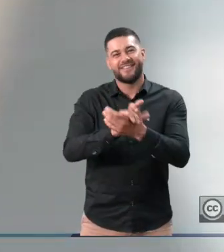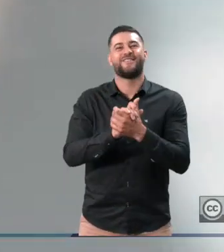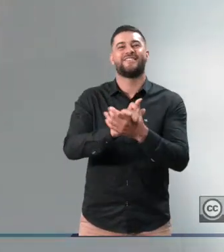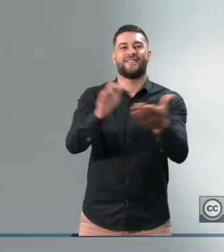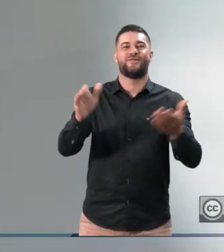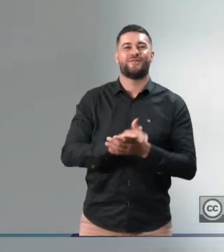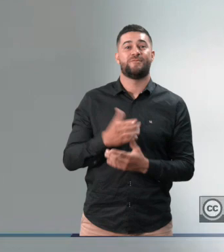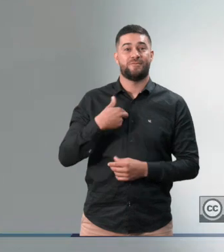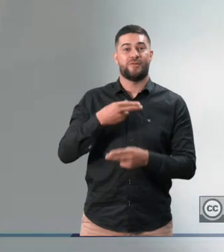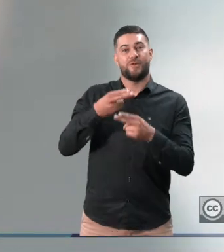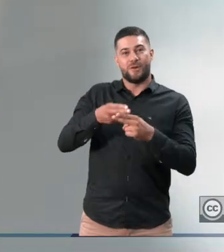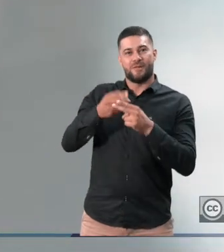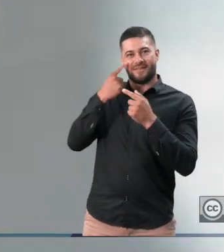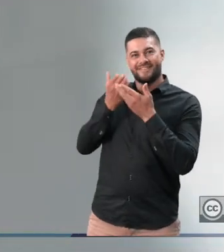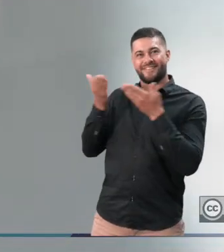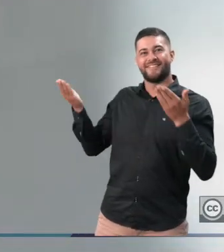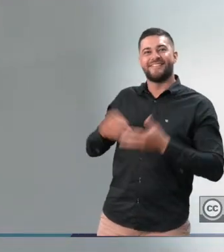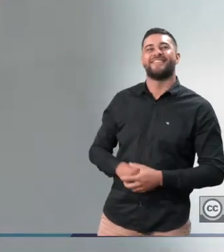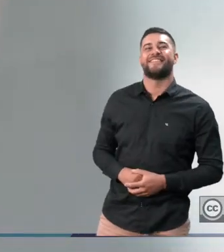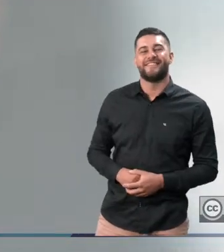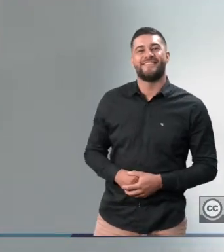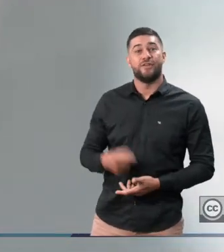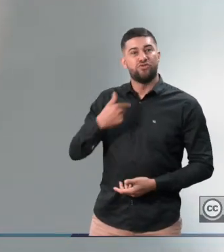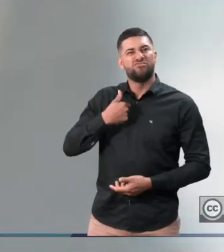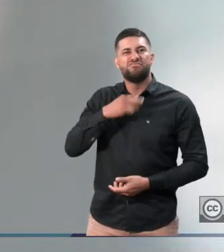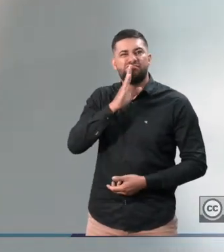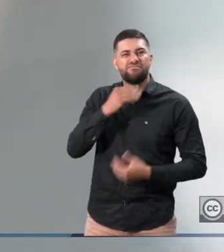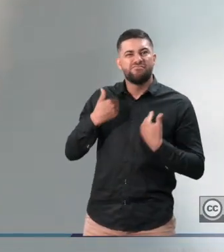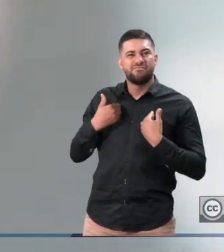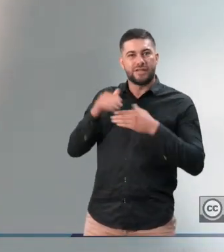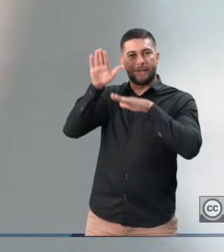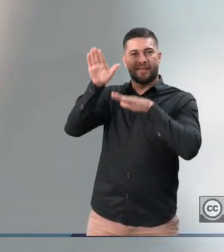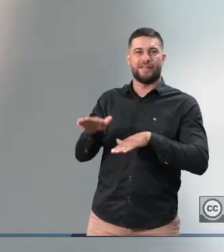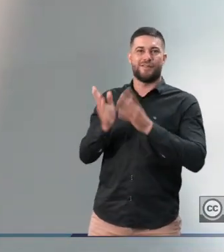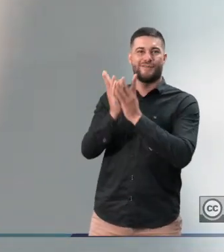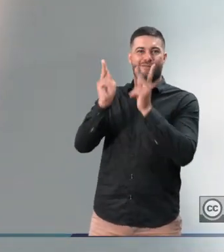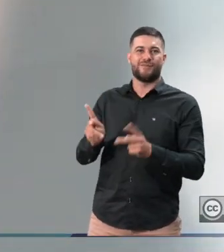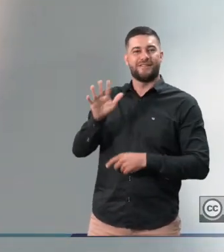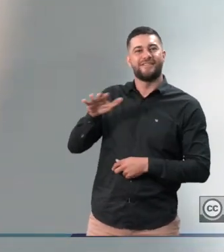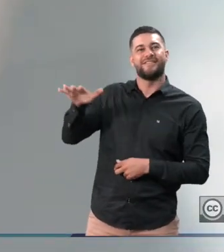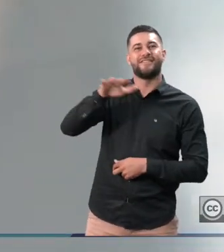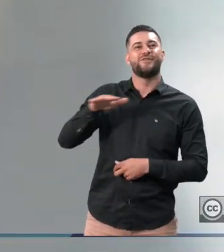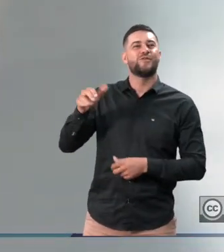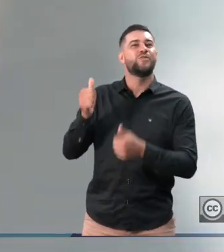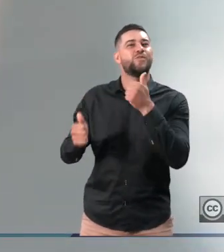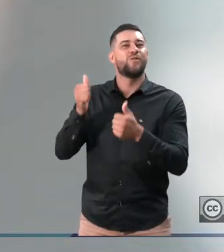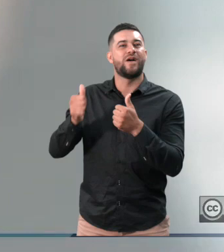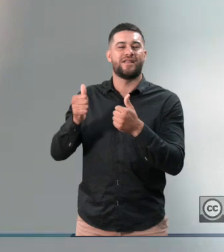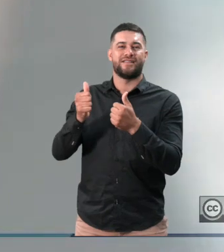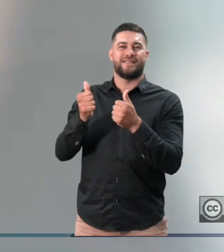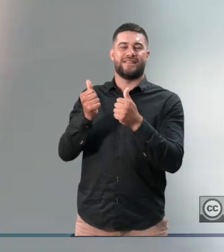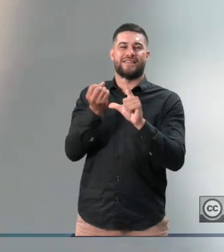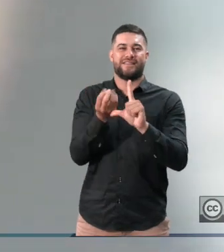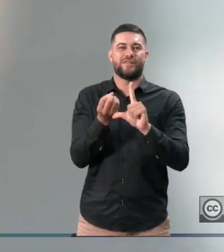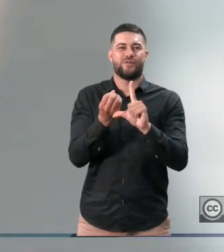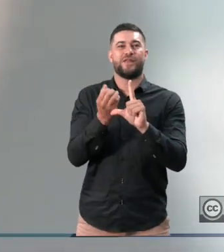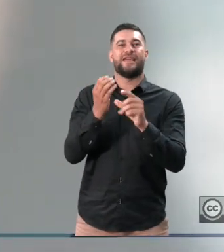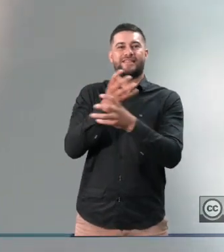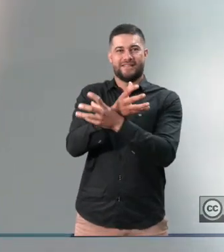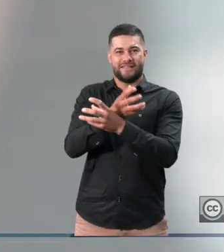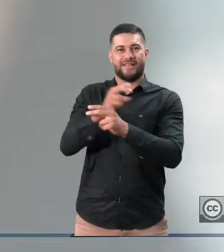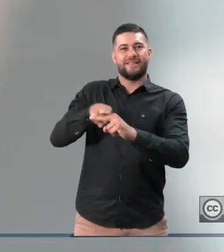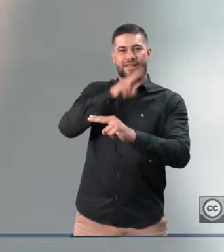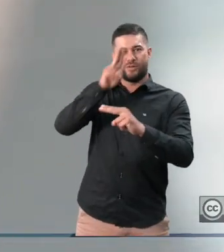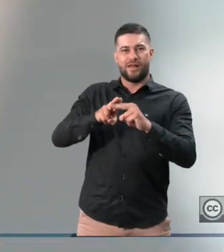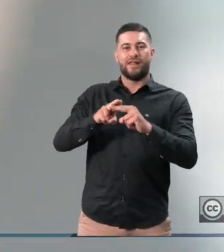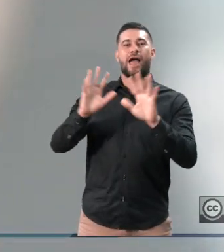Hola, un saludo. Mi nombre es Cisley Daniela Romero Chazoy. Soy la representante de los estudiantes del programa de licenciatura en Ciencias Naturales